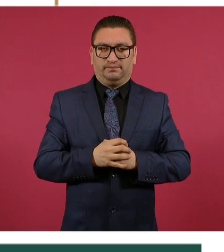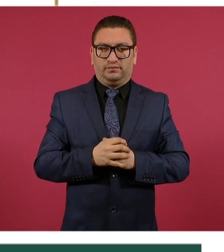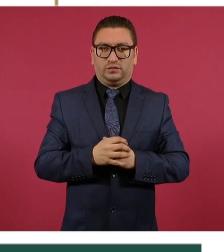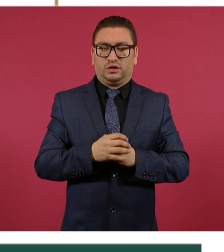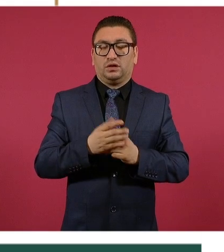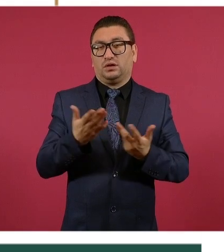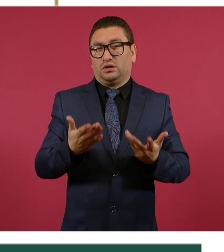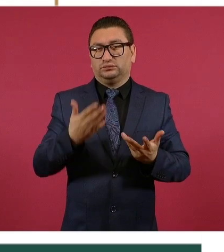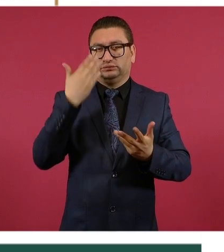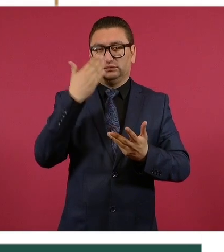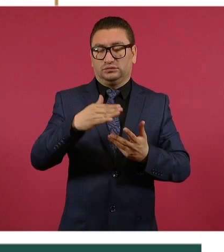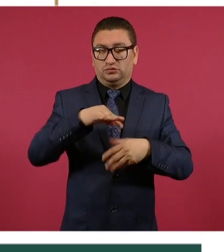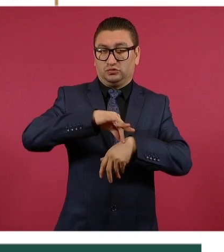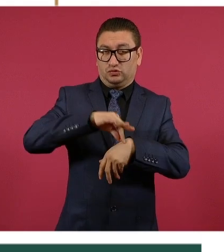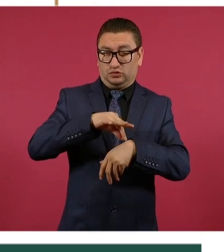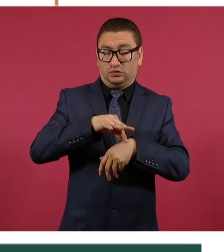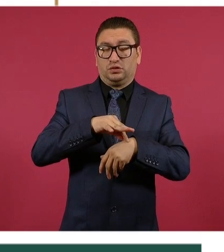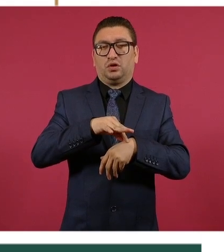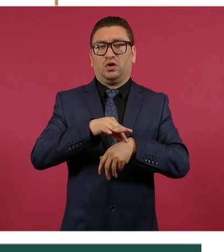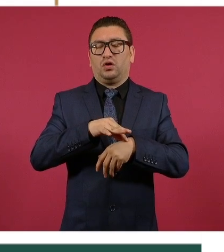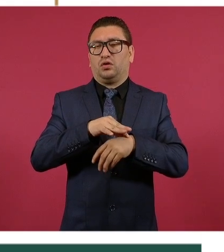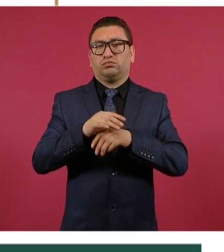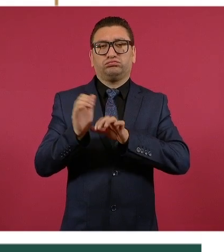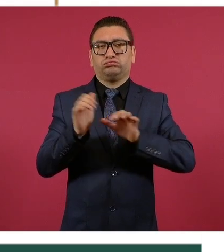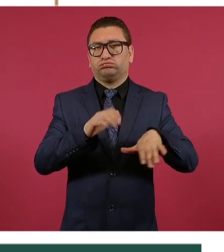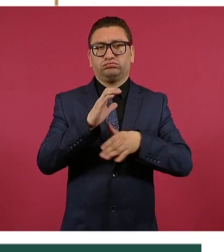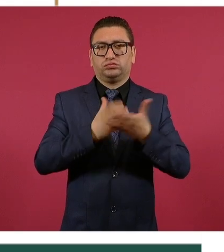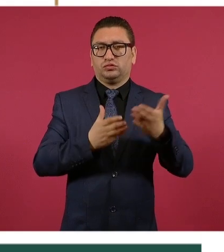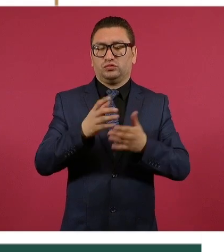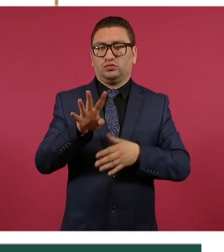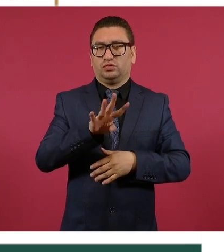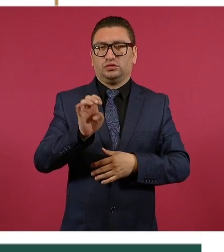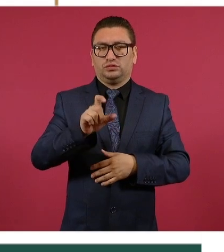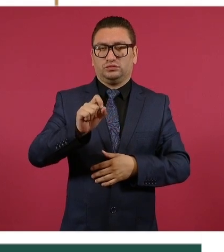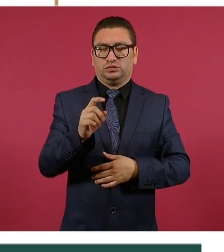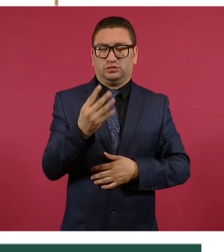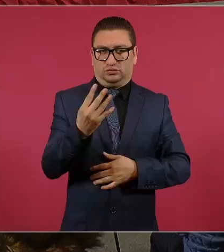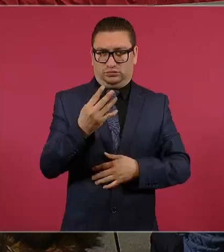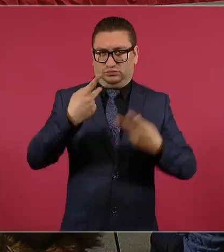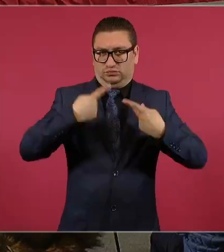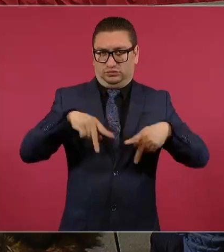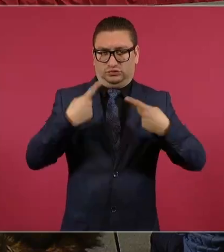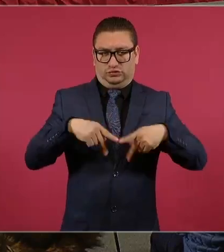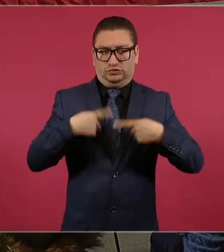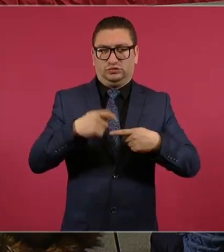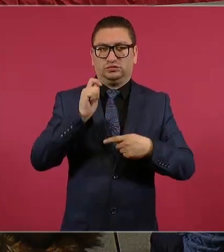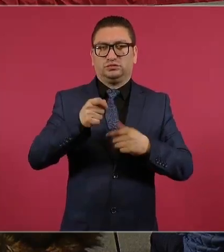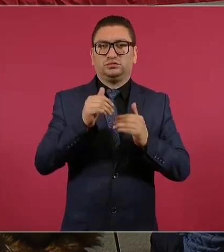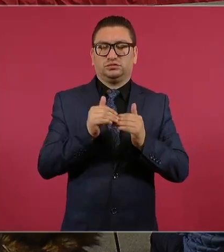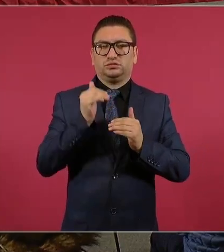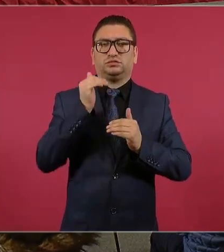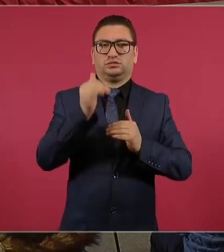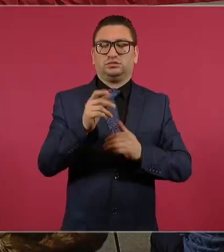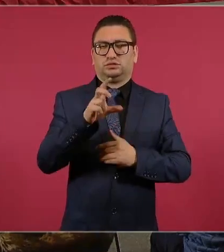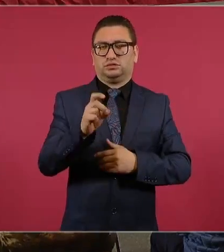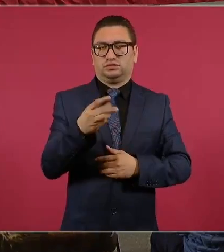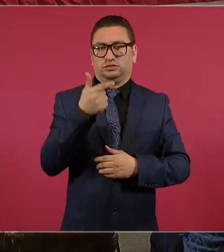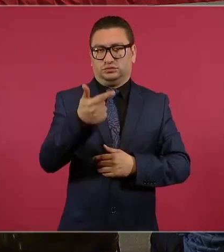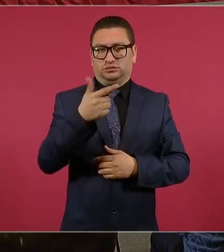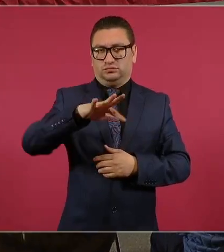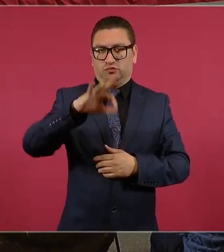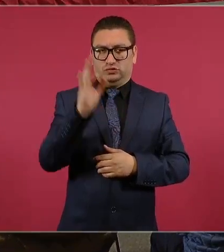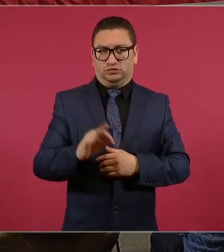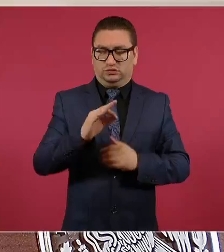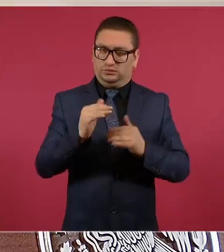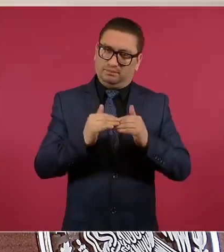En el caso de la rama médica se han contratado a 424 personas. Esto es un incremento de